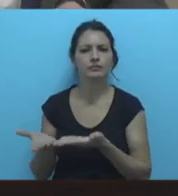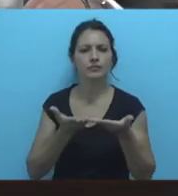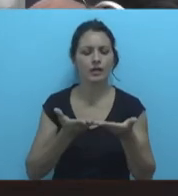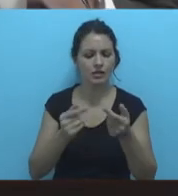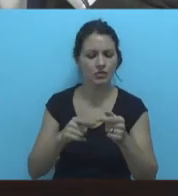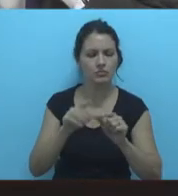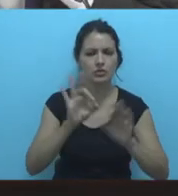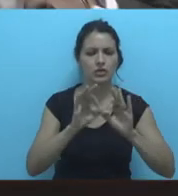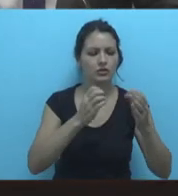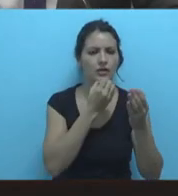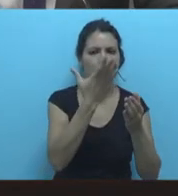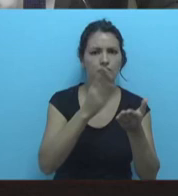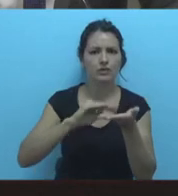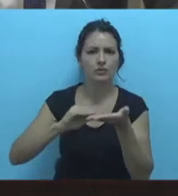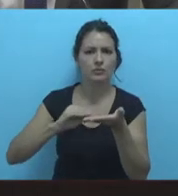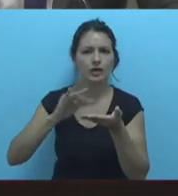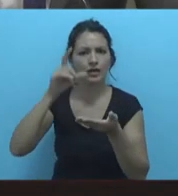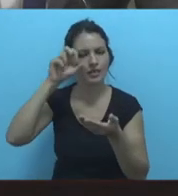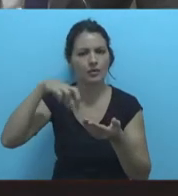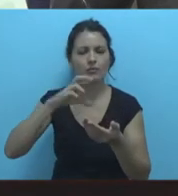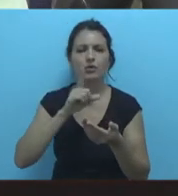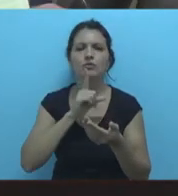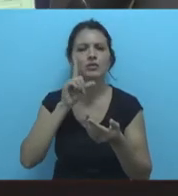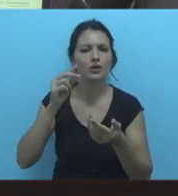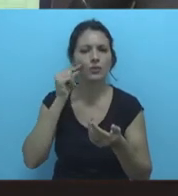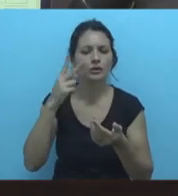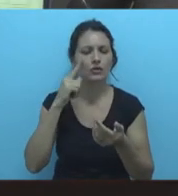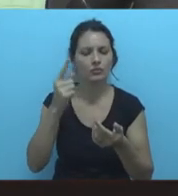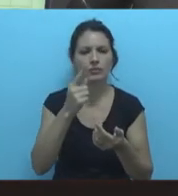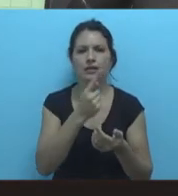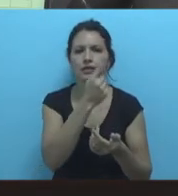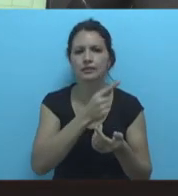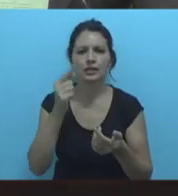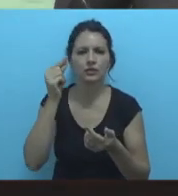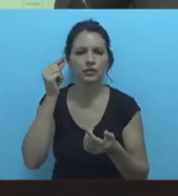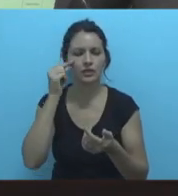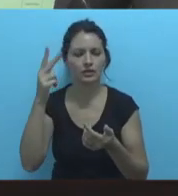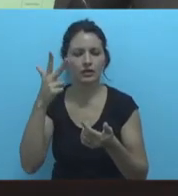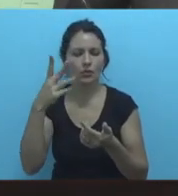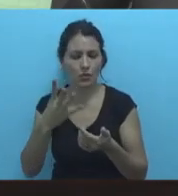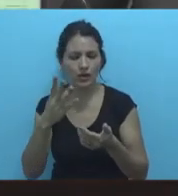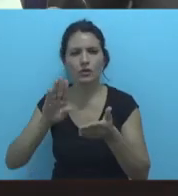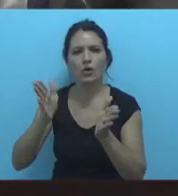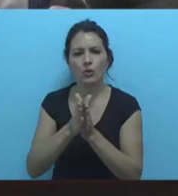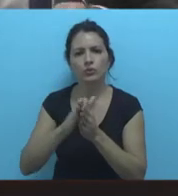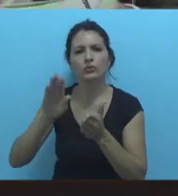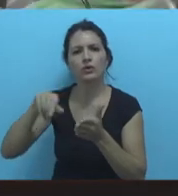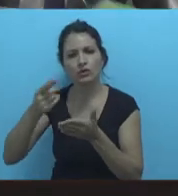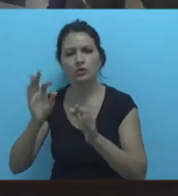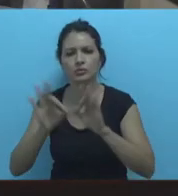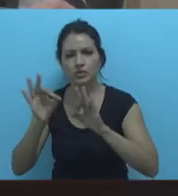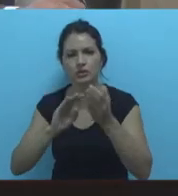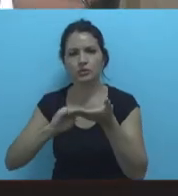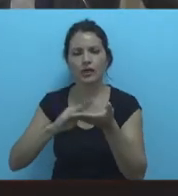Proyecto de declaración de la diputada De Ponti 42.134, que lleva adjunto el diputado Abrera